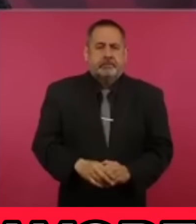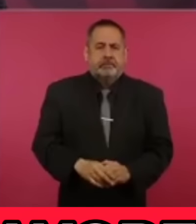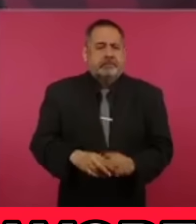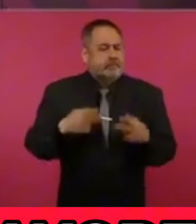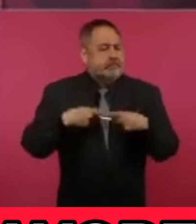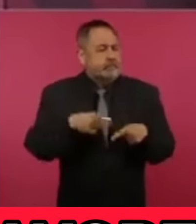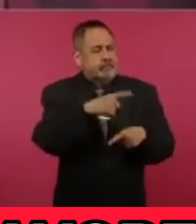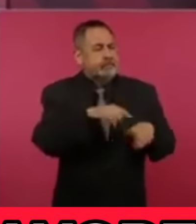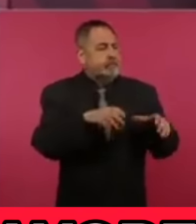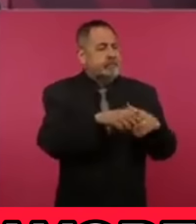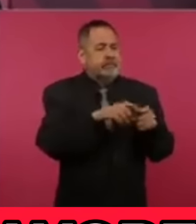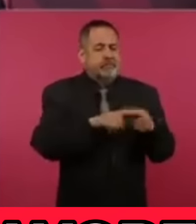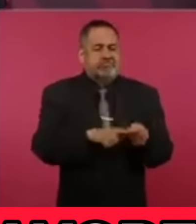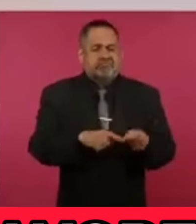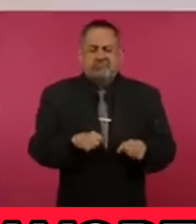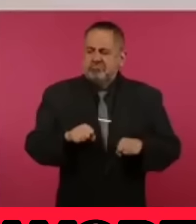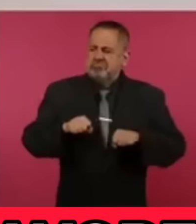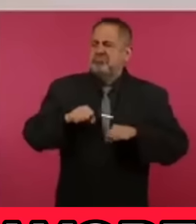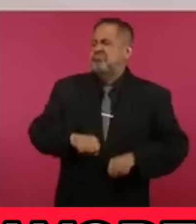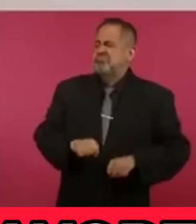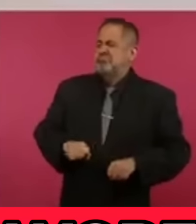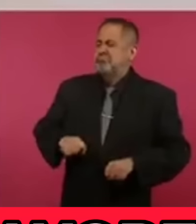gente autoritaria,